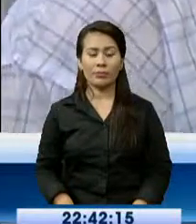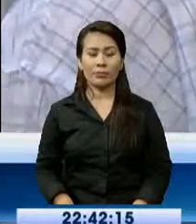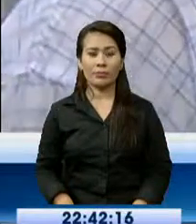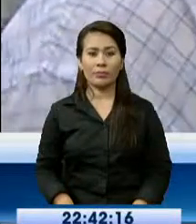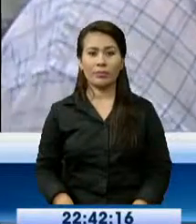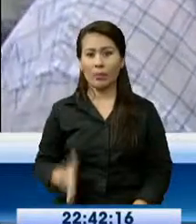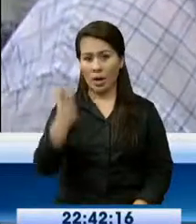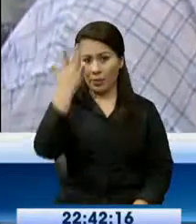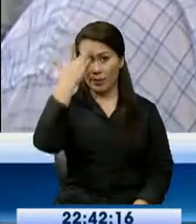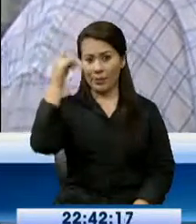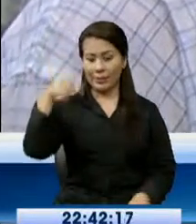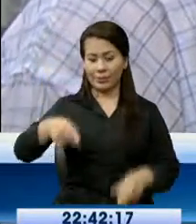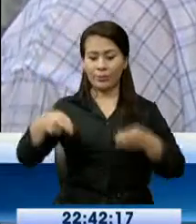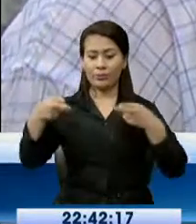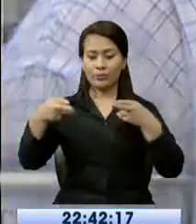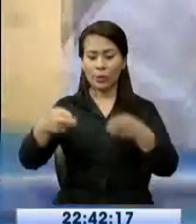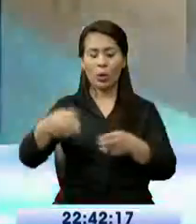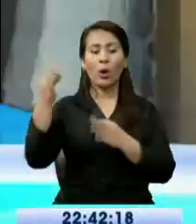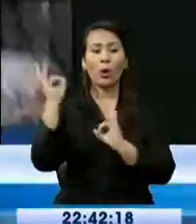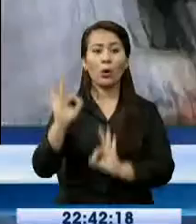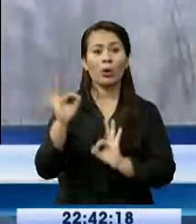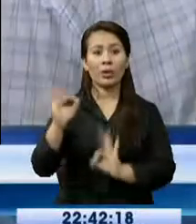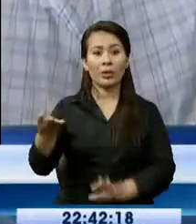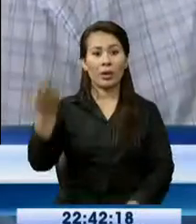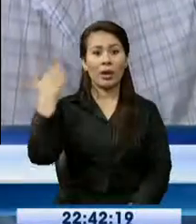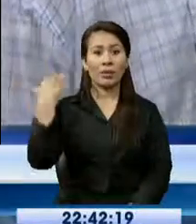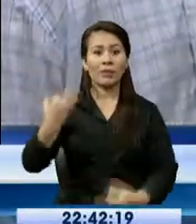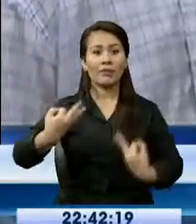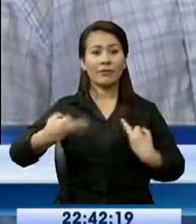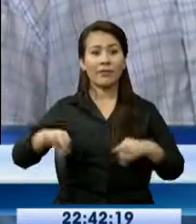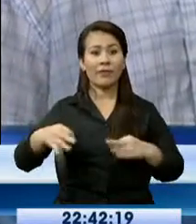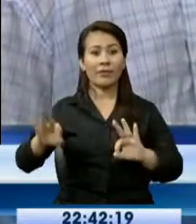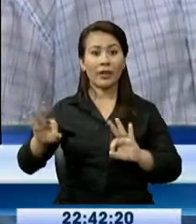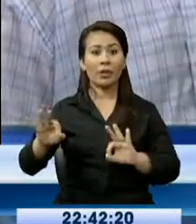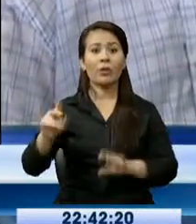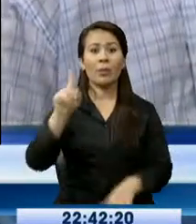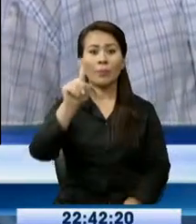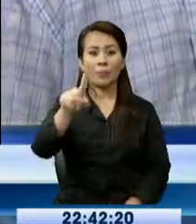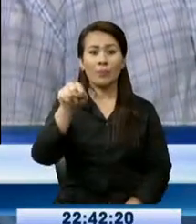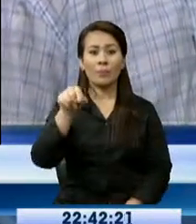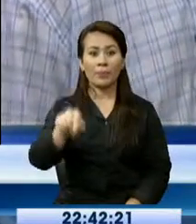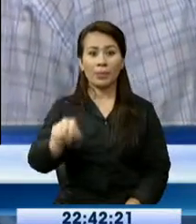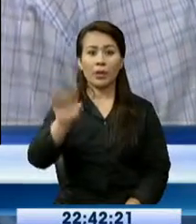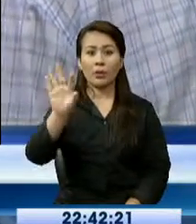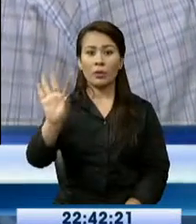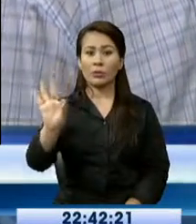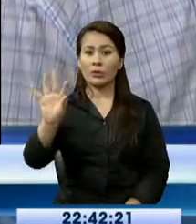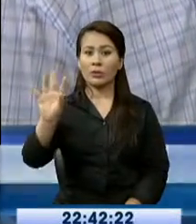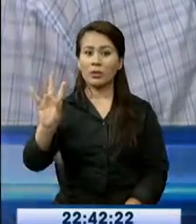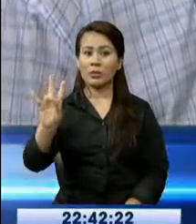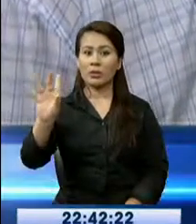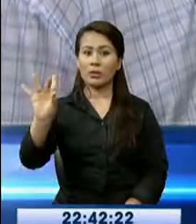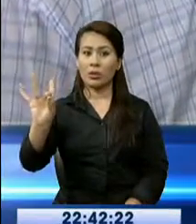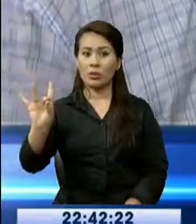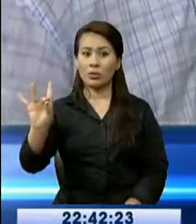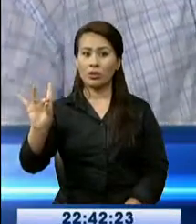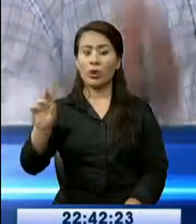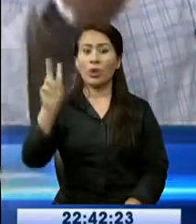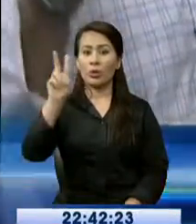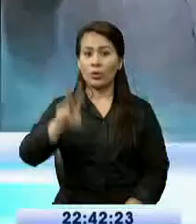Porque esta es la bóveda original de él, donde lo enterraron el 9 de febrero de 1978. Entonces, en el 2003